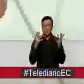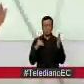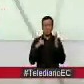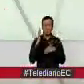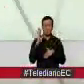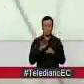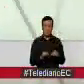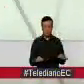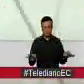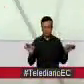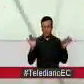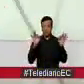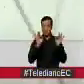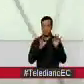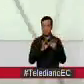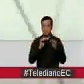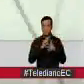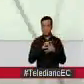mayor importancia